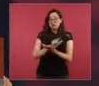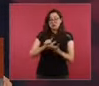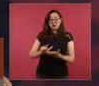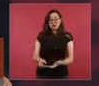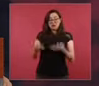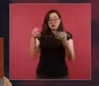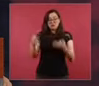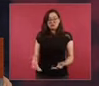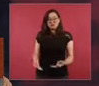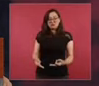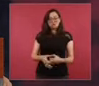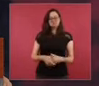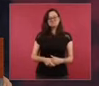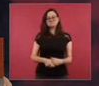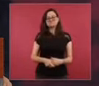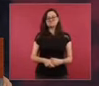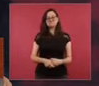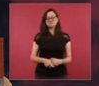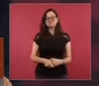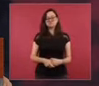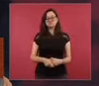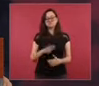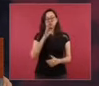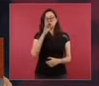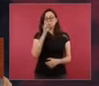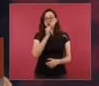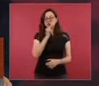Ya no puedo hablar de la…